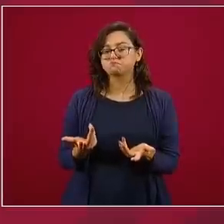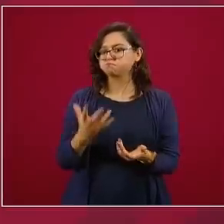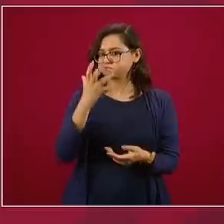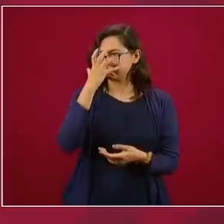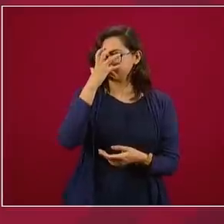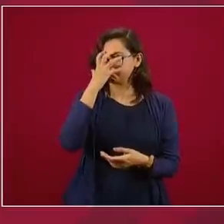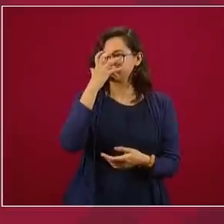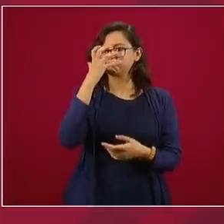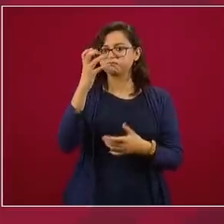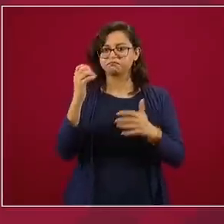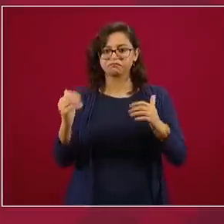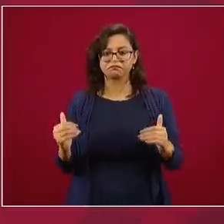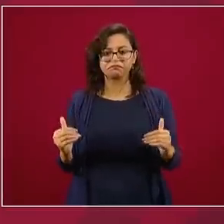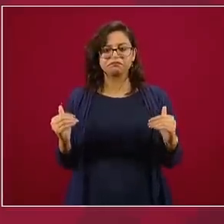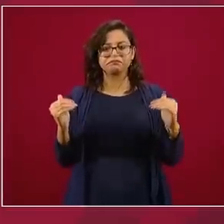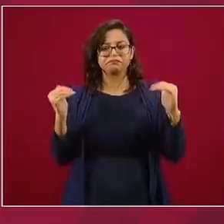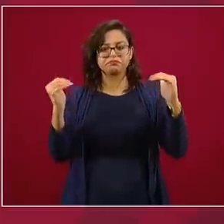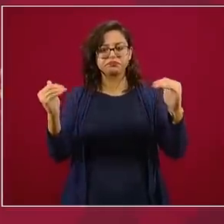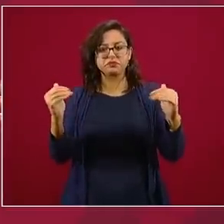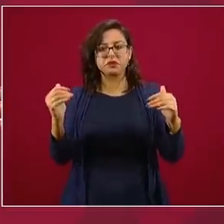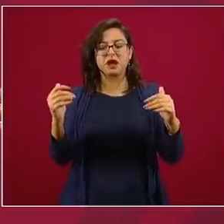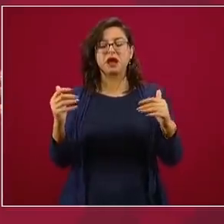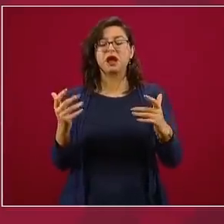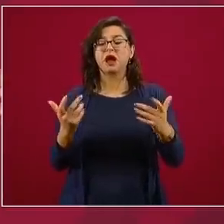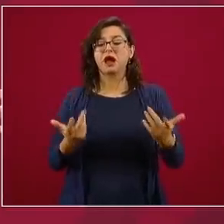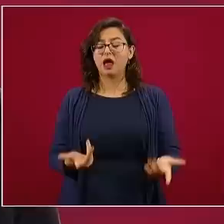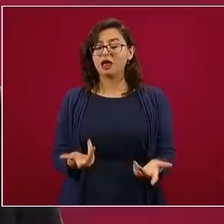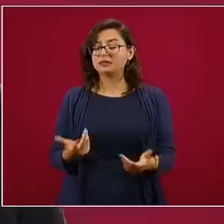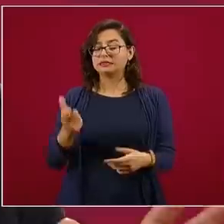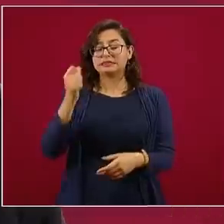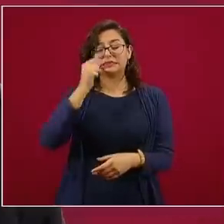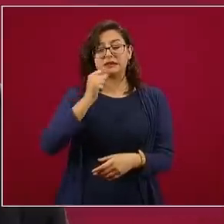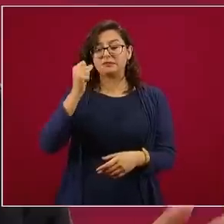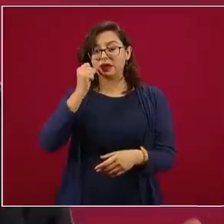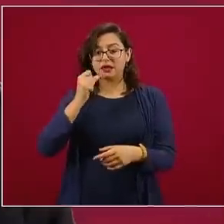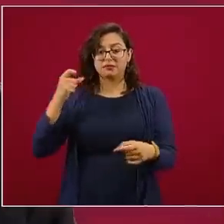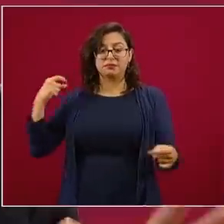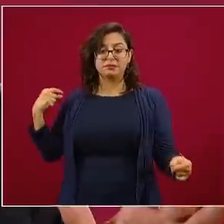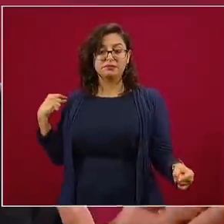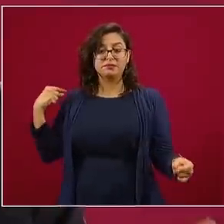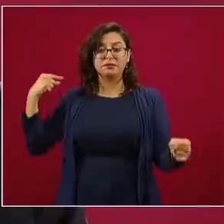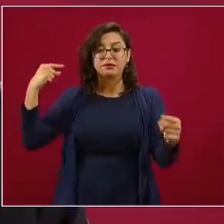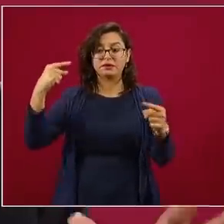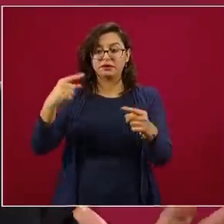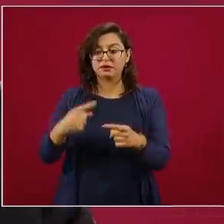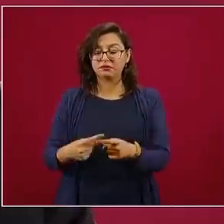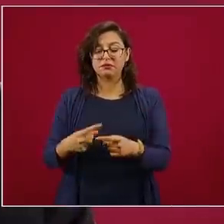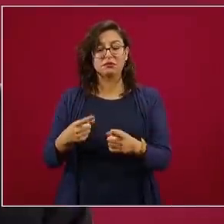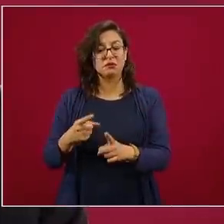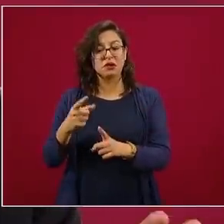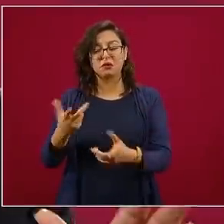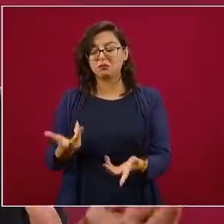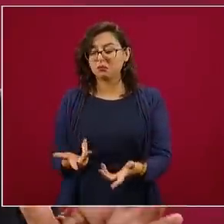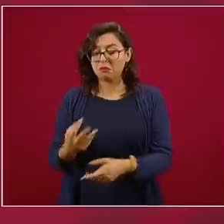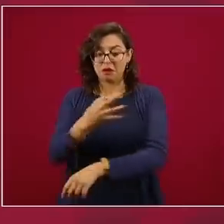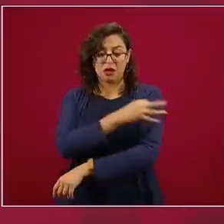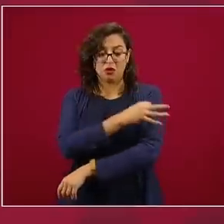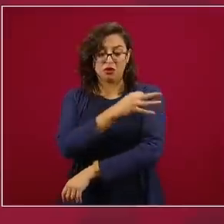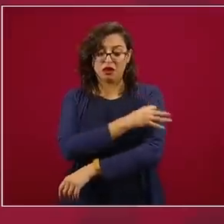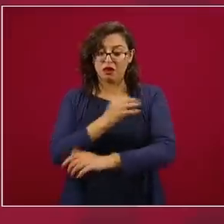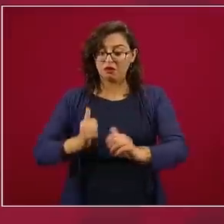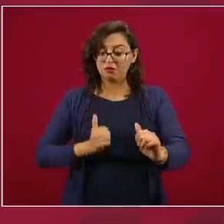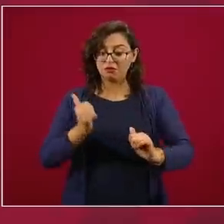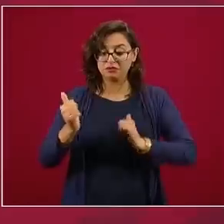Y desde el principio se habló de que no había fines de lucro.